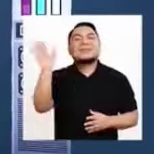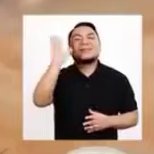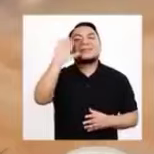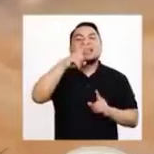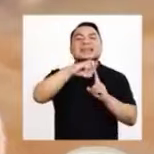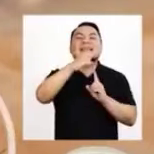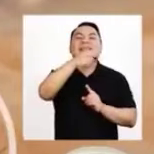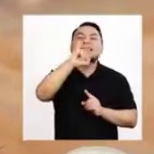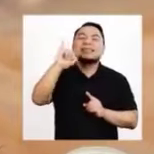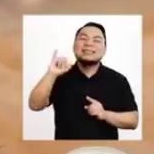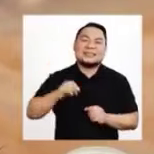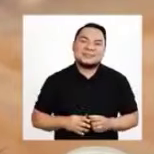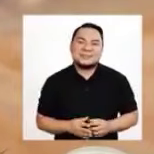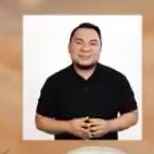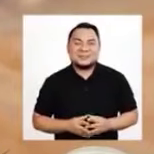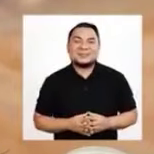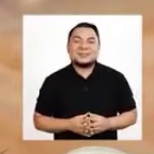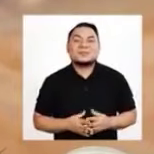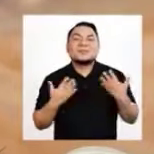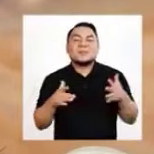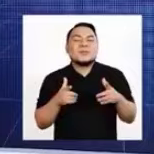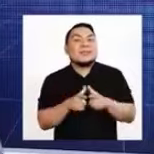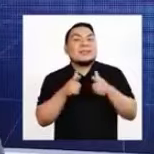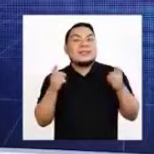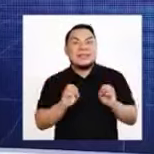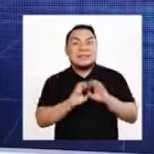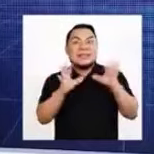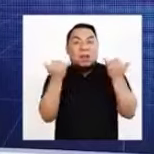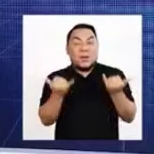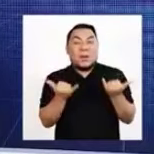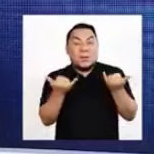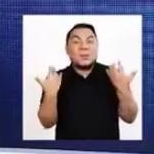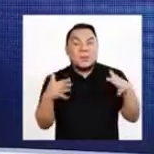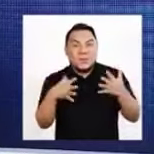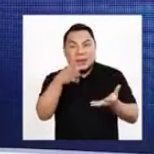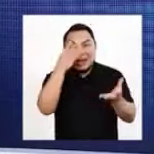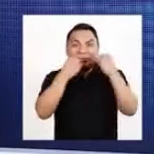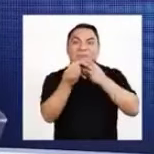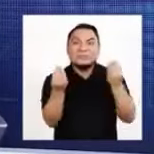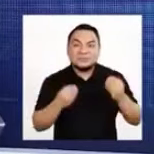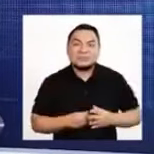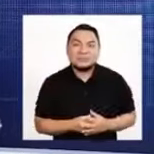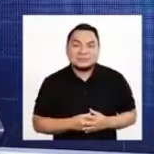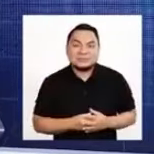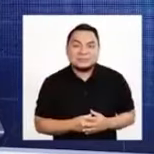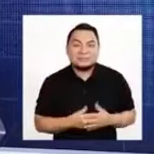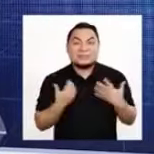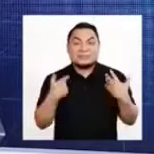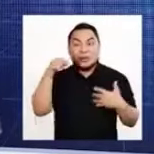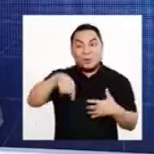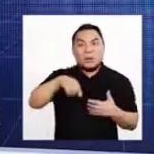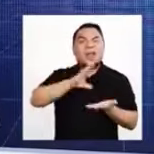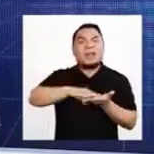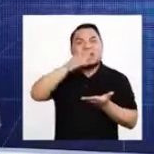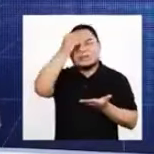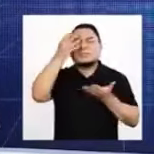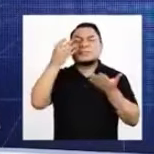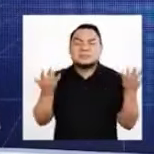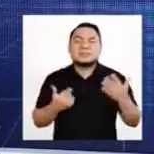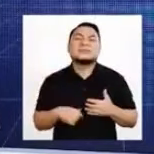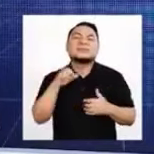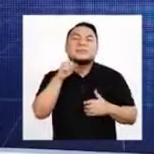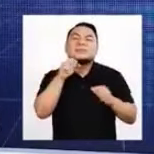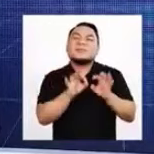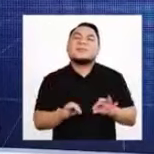vemos! ¡Chao, Techi! ¡Qué gran día hemos tenido hoy! Hemos